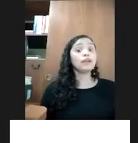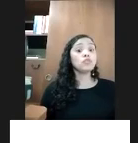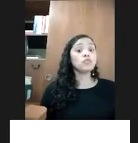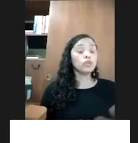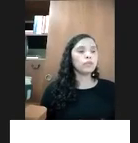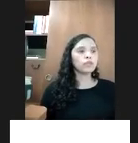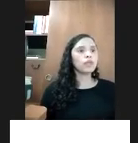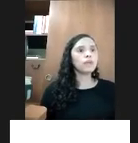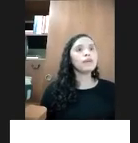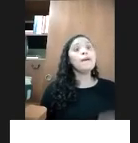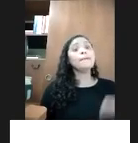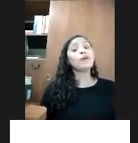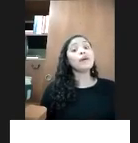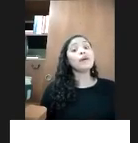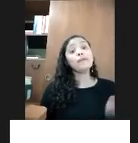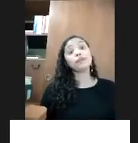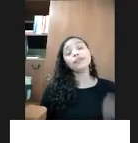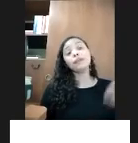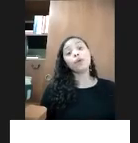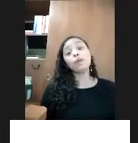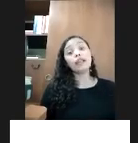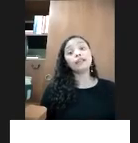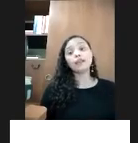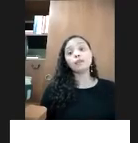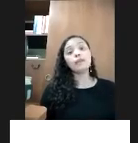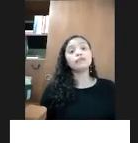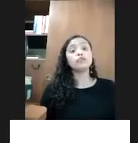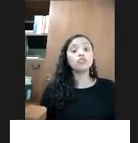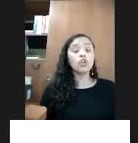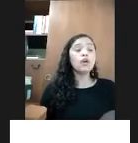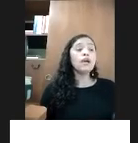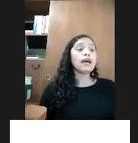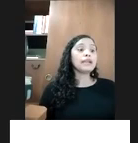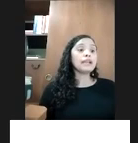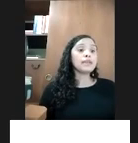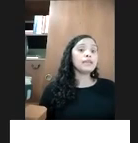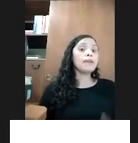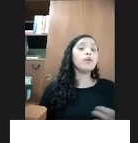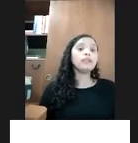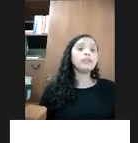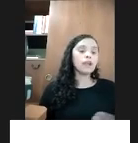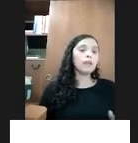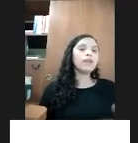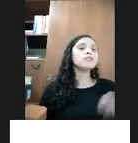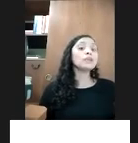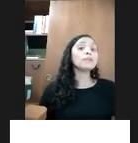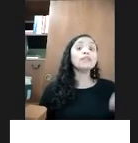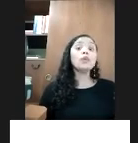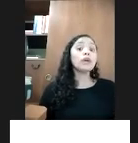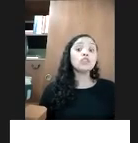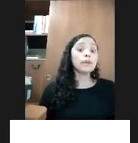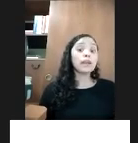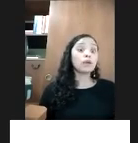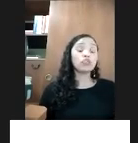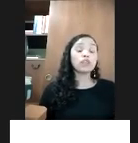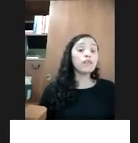están en sus últimos años de vida, pero además es importante que podamos adelantar programas no solo al nivel de las políticas públicas, sino también de